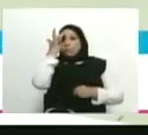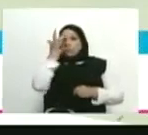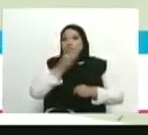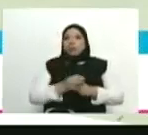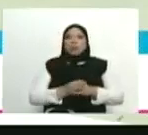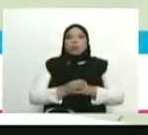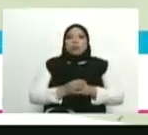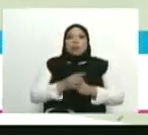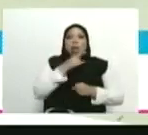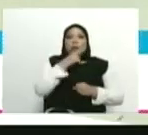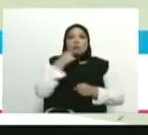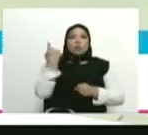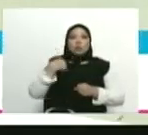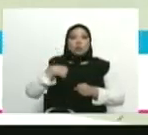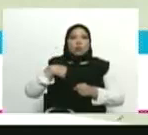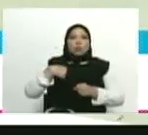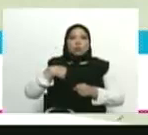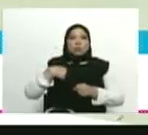y Rusia.